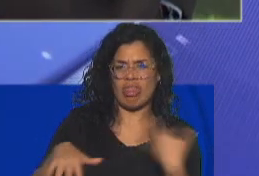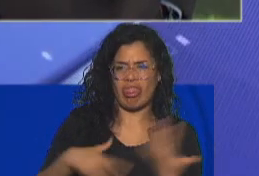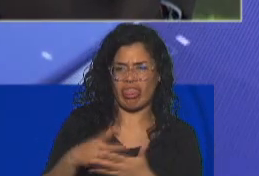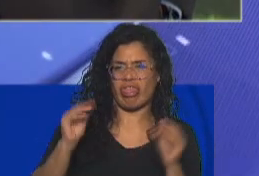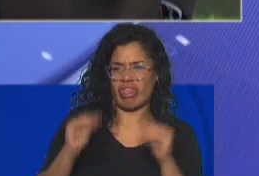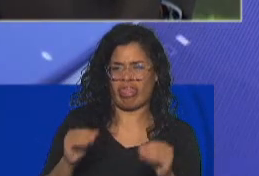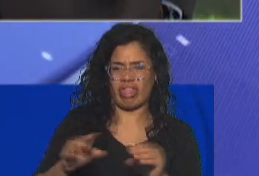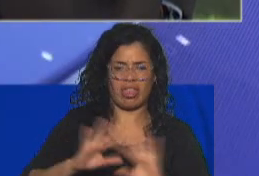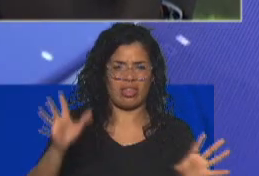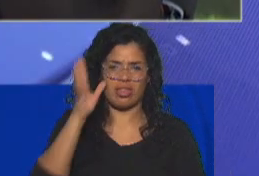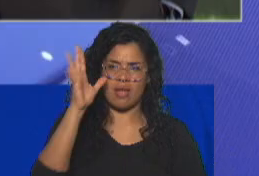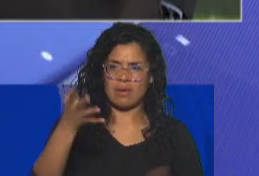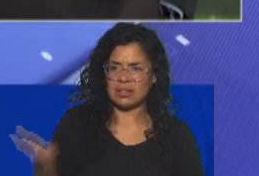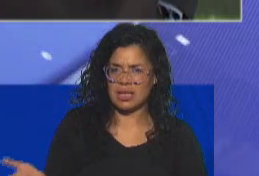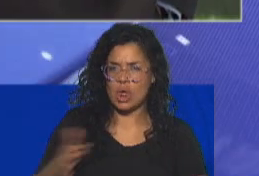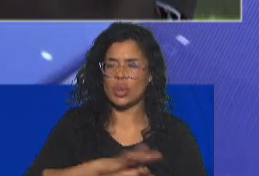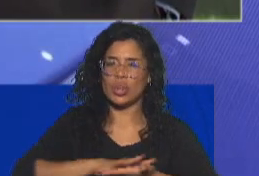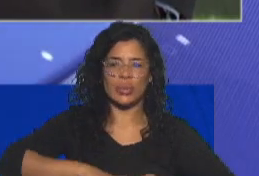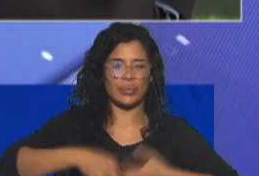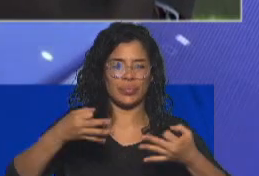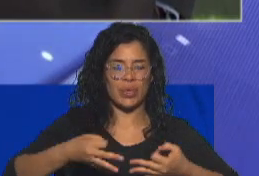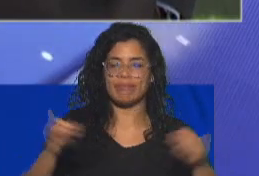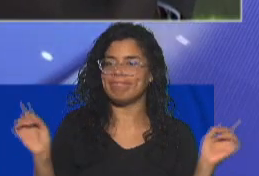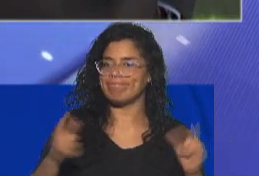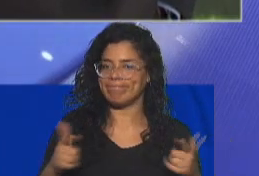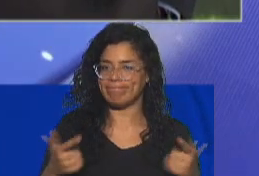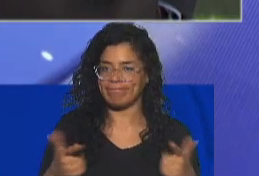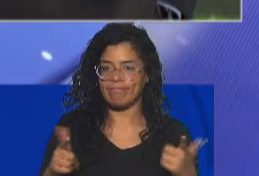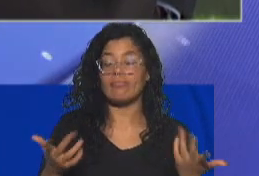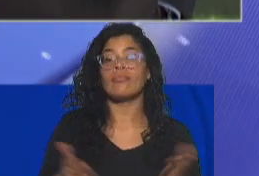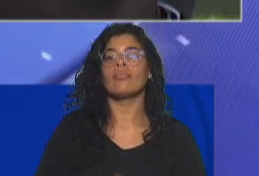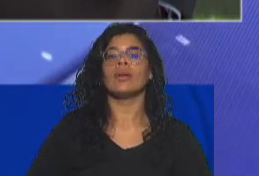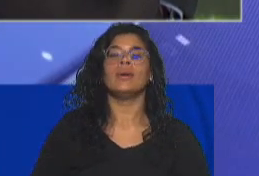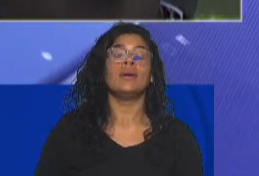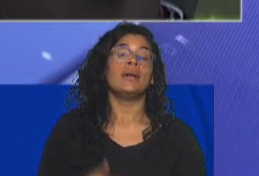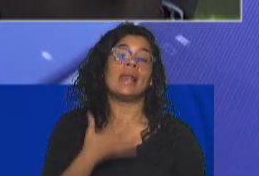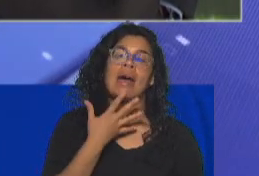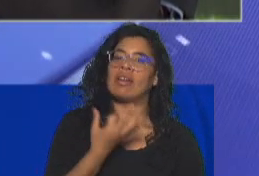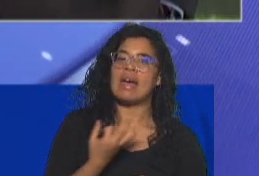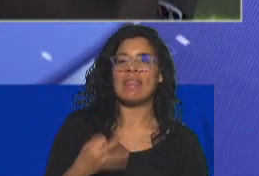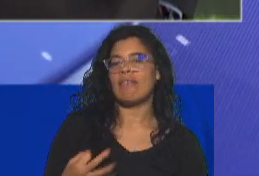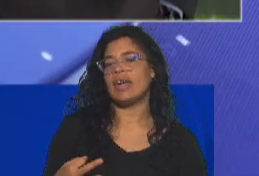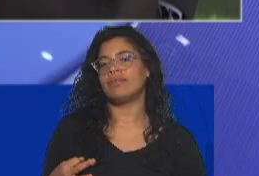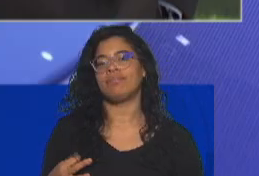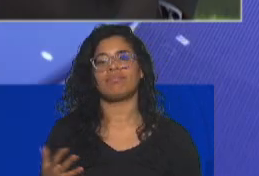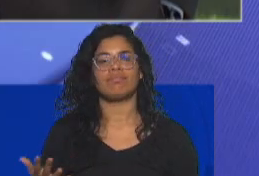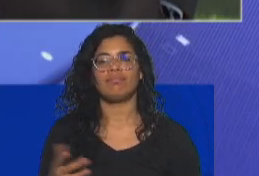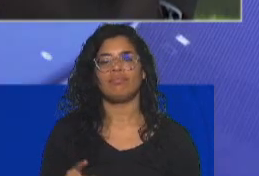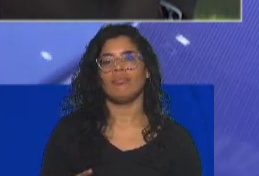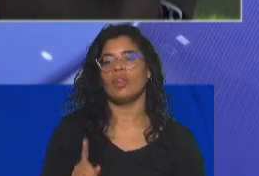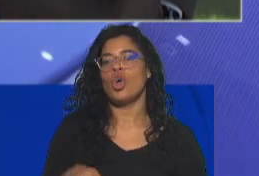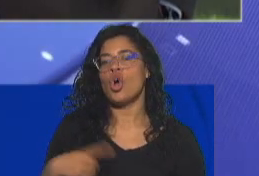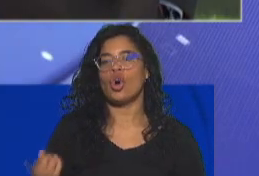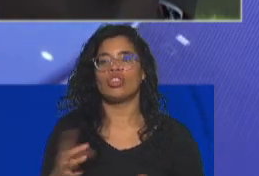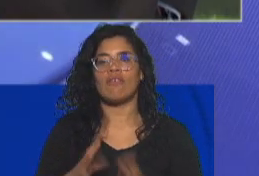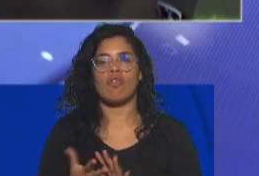realidad marcaba que Gago pretendía respetar ese contrato, tenía que haber tomado otro camino y no dejar traslucir el hecho de hay una gestión, una